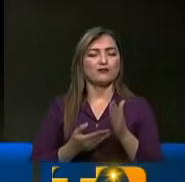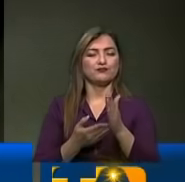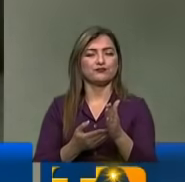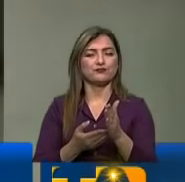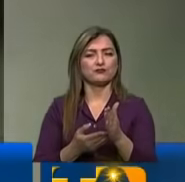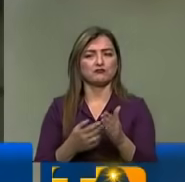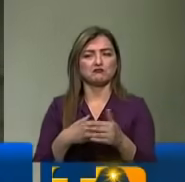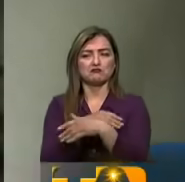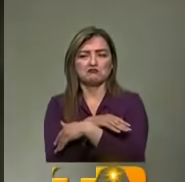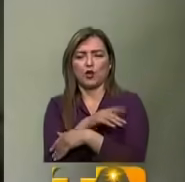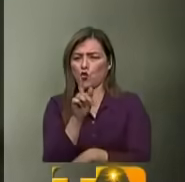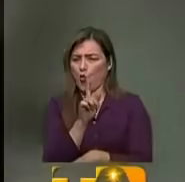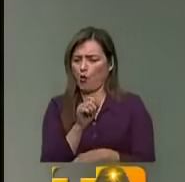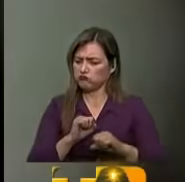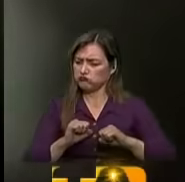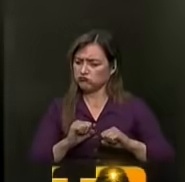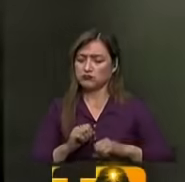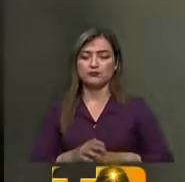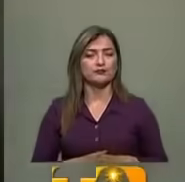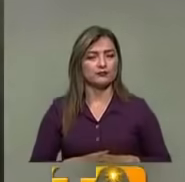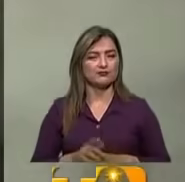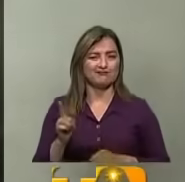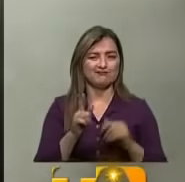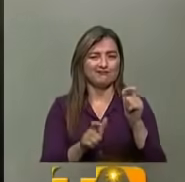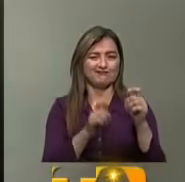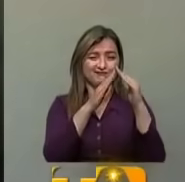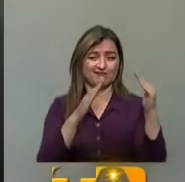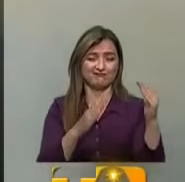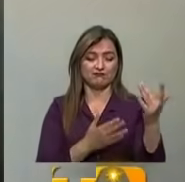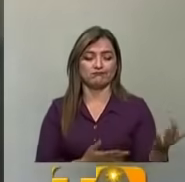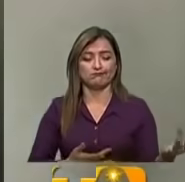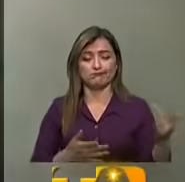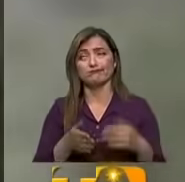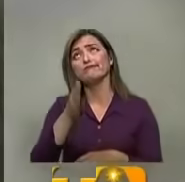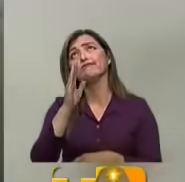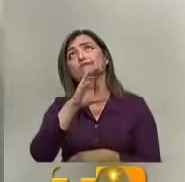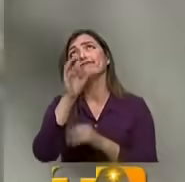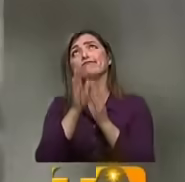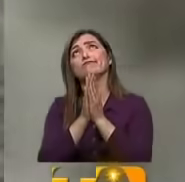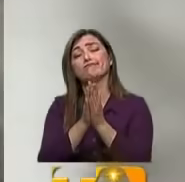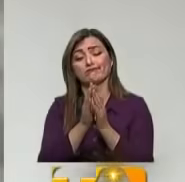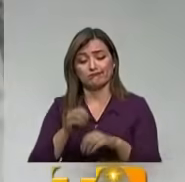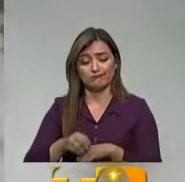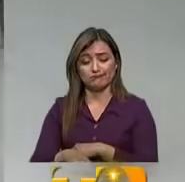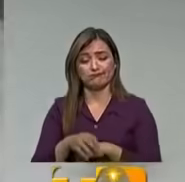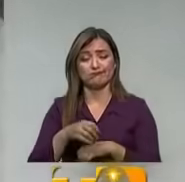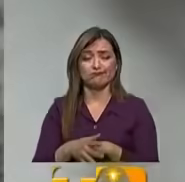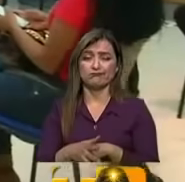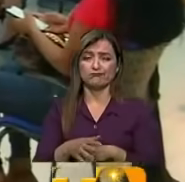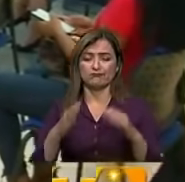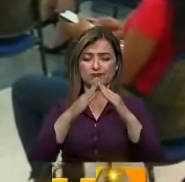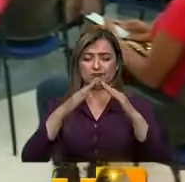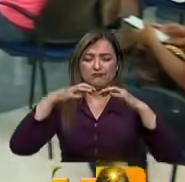de brazos. Mientras esto ocurre, los vecinos tendrán que seguir esperando y rogando al cielo que el agua desperdiciada no socave